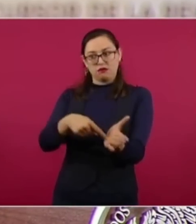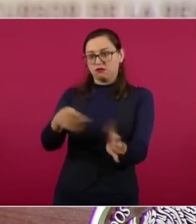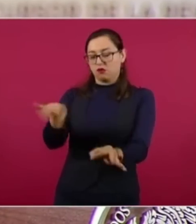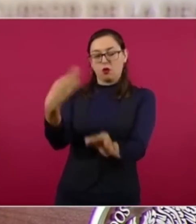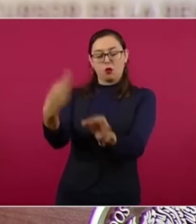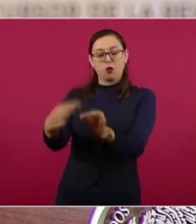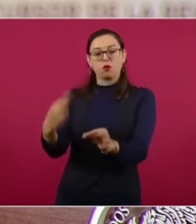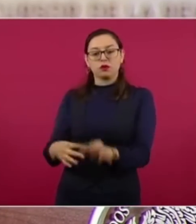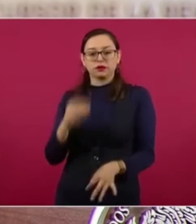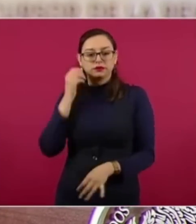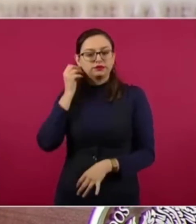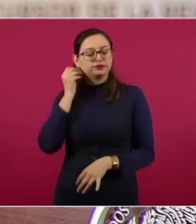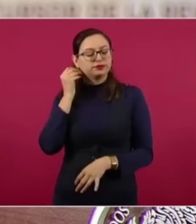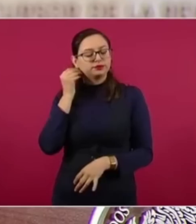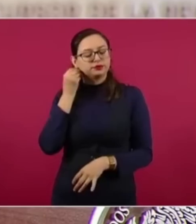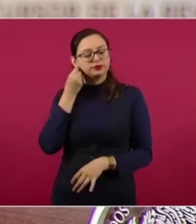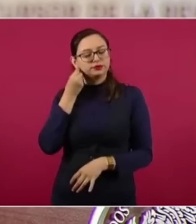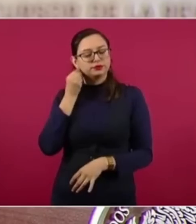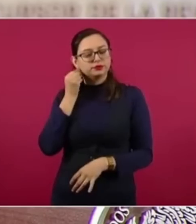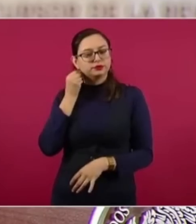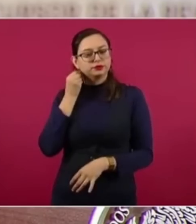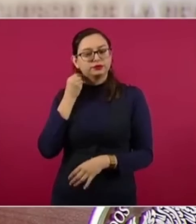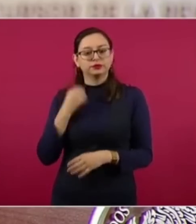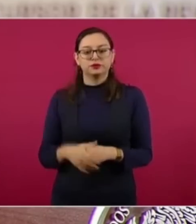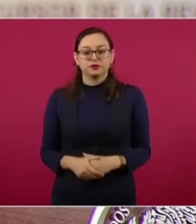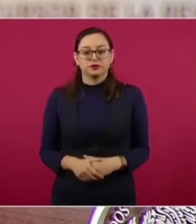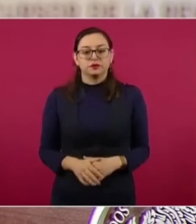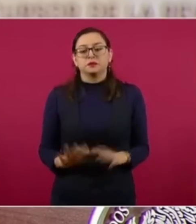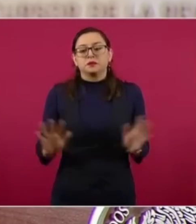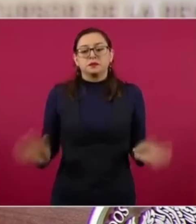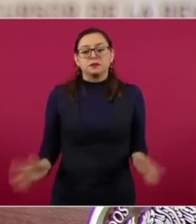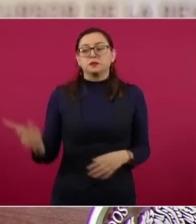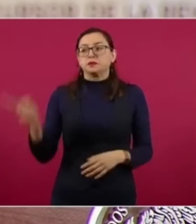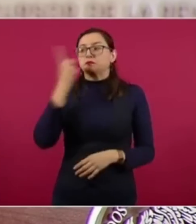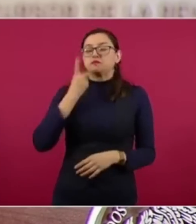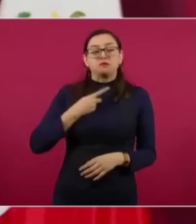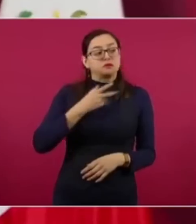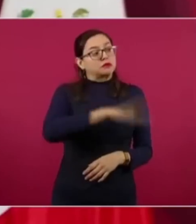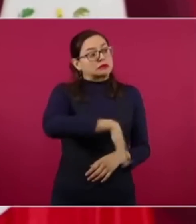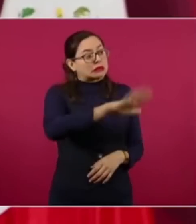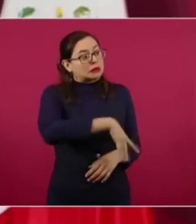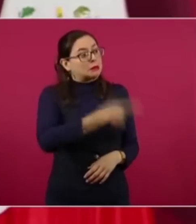Si me dicen, se localizó una persona y se va a